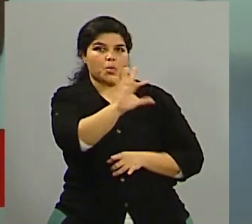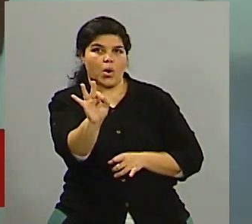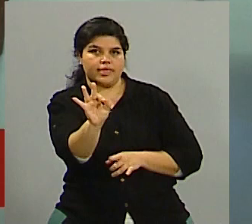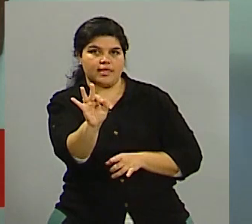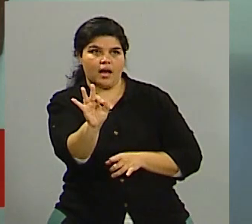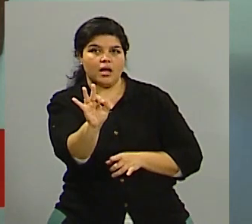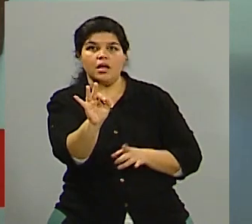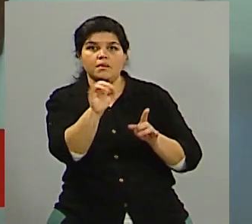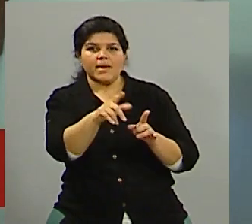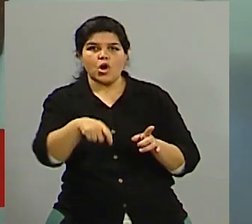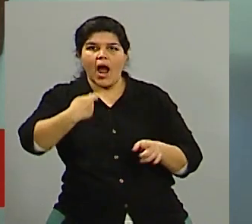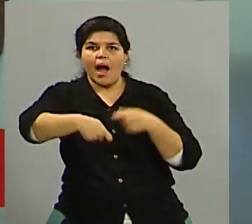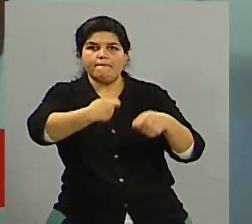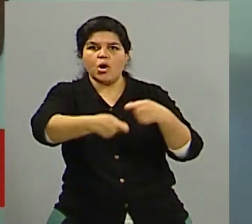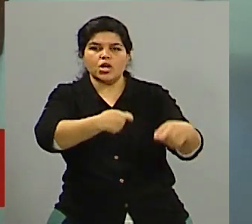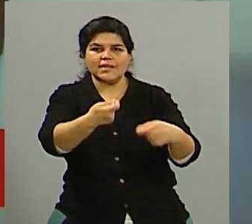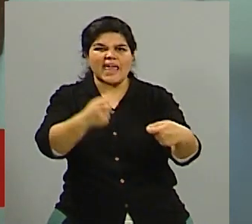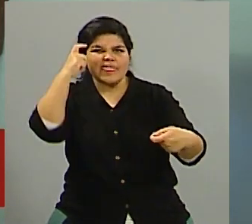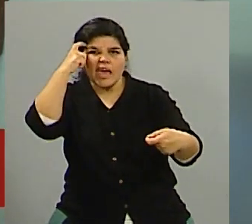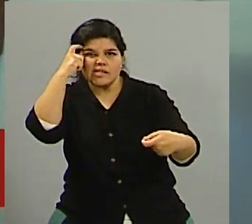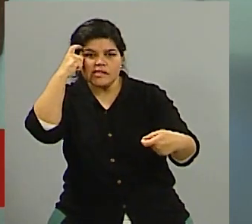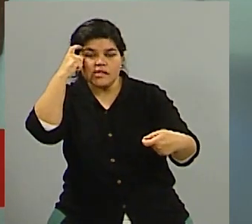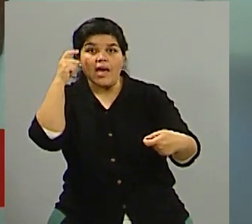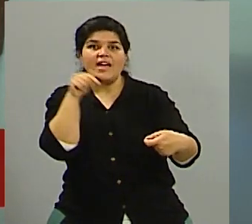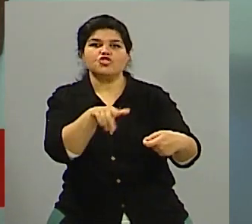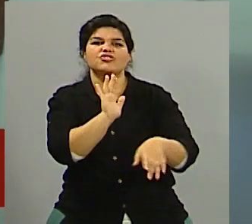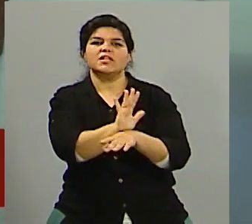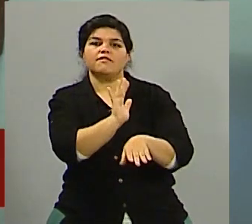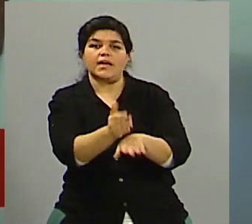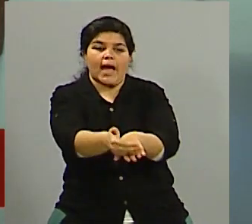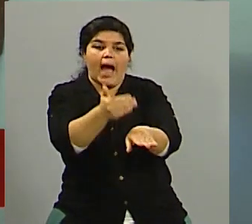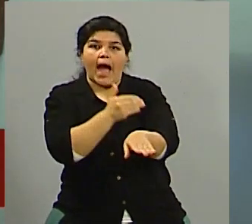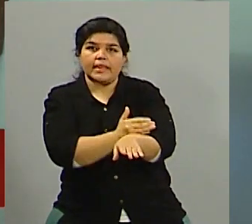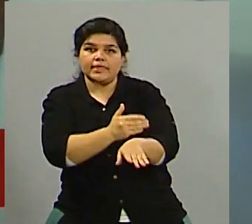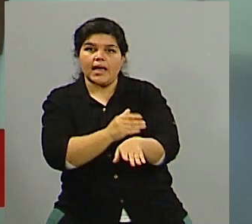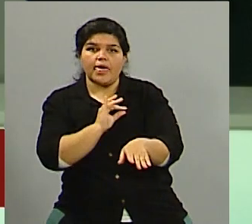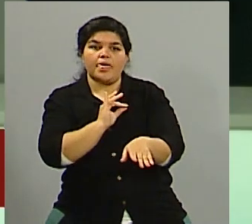va a llegar con los 30 años de aporte. Entonces lo que permite es hacer una cancelación anticipada, ¿no?